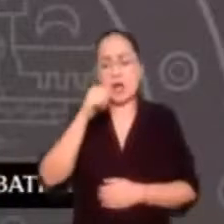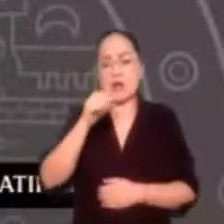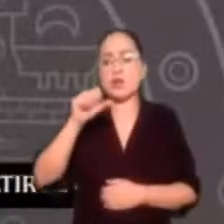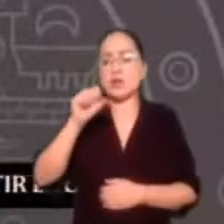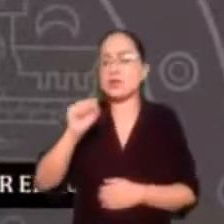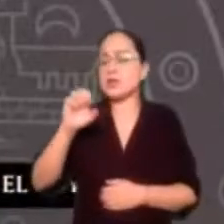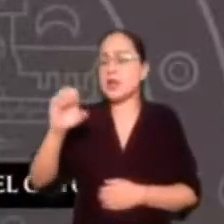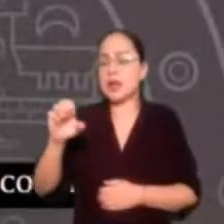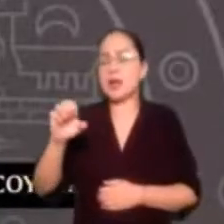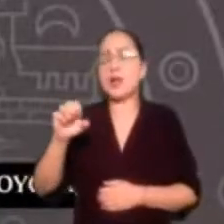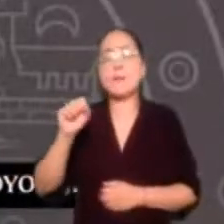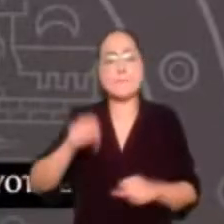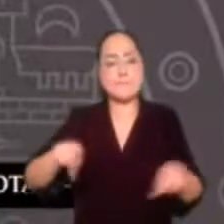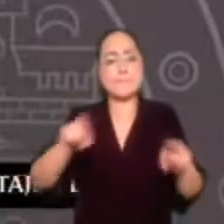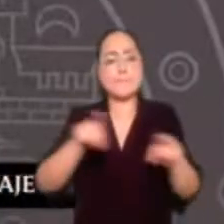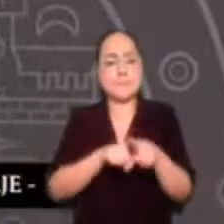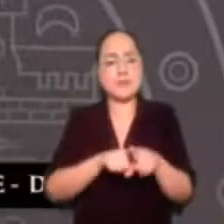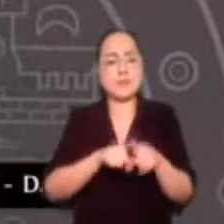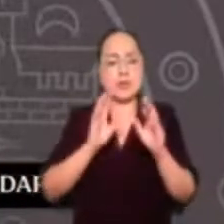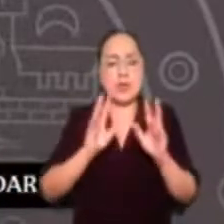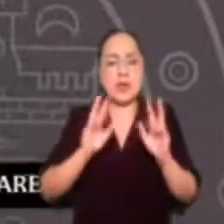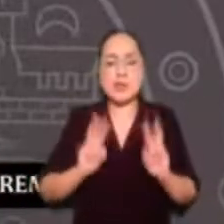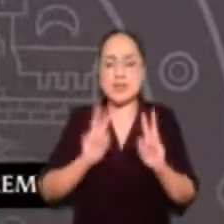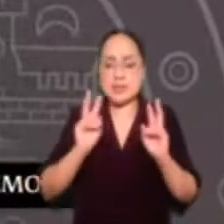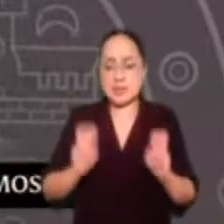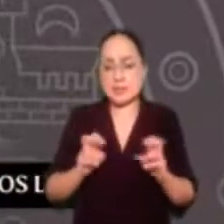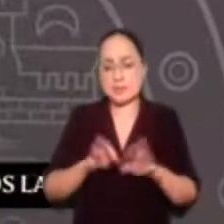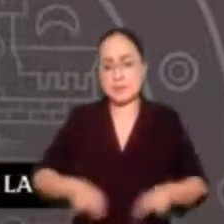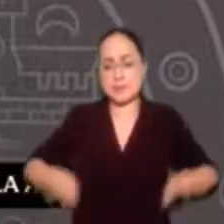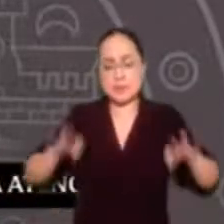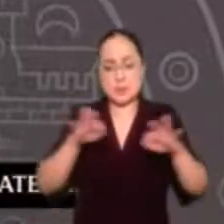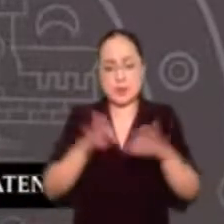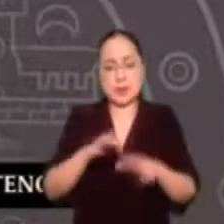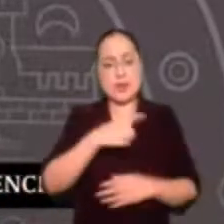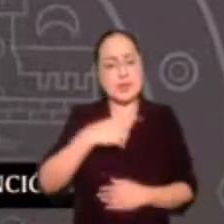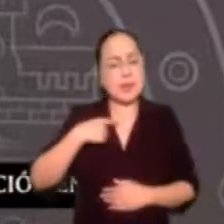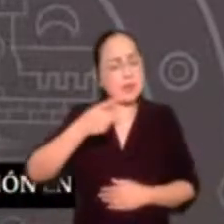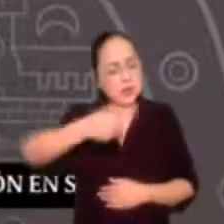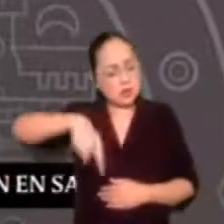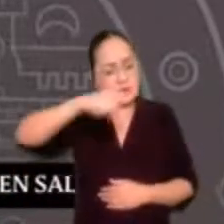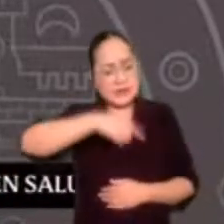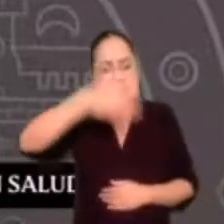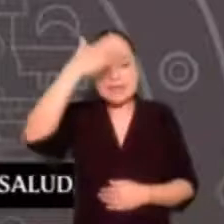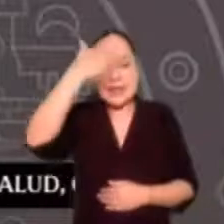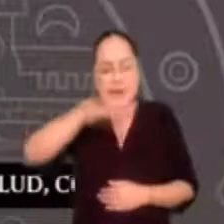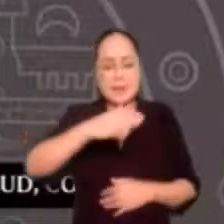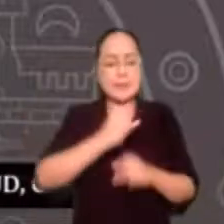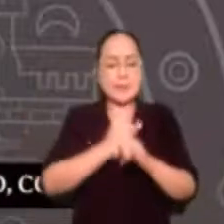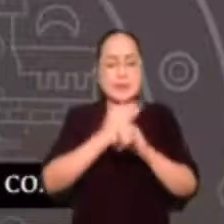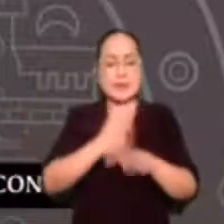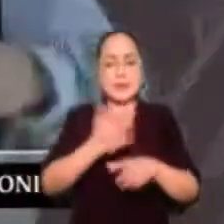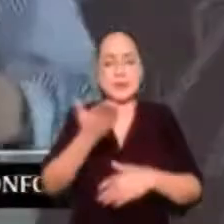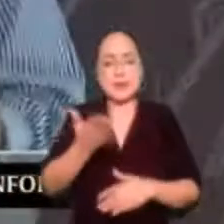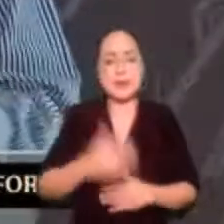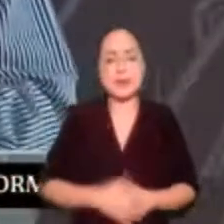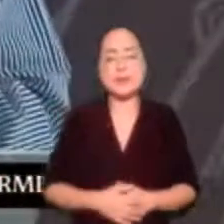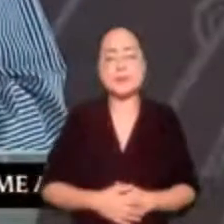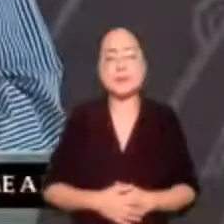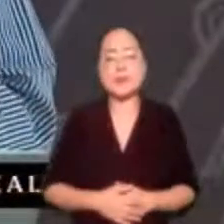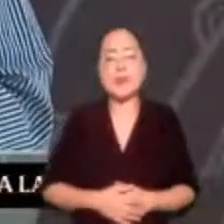ello, este tema que es crucial y que hay que conocerlo, que hay que tenerlo ahí y que voy a entrar